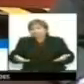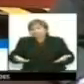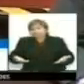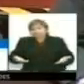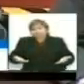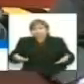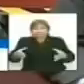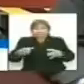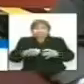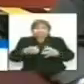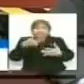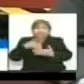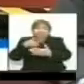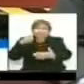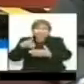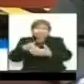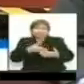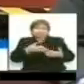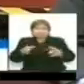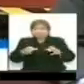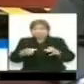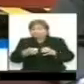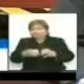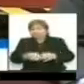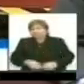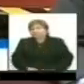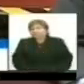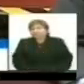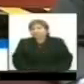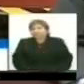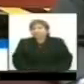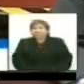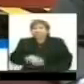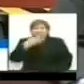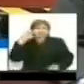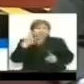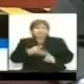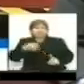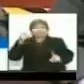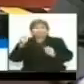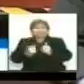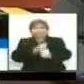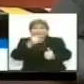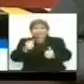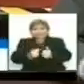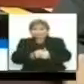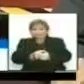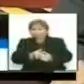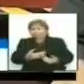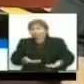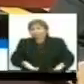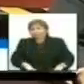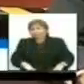este congreso obstruccionista, este congreso que hostiga, que persigue, este